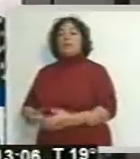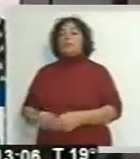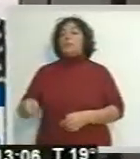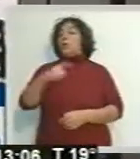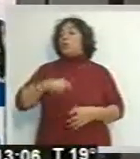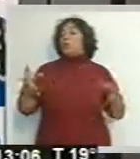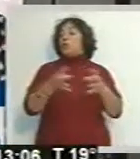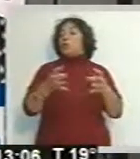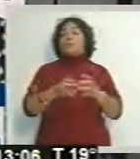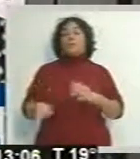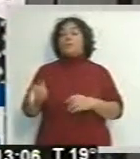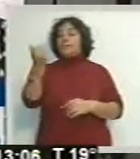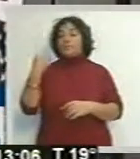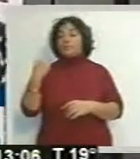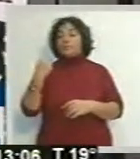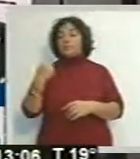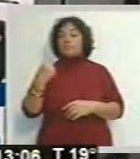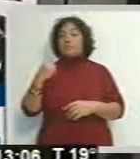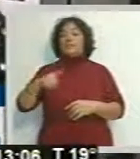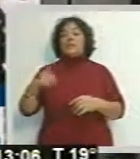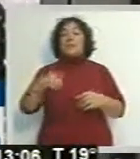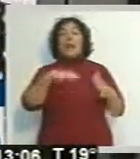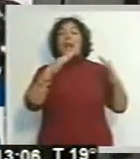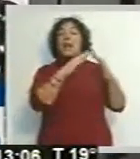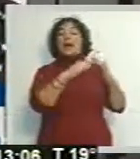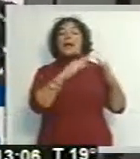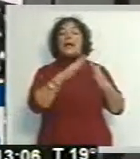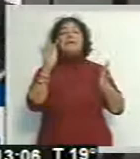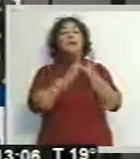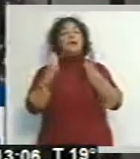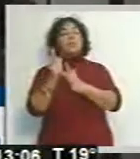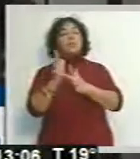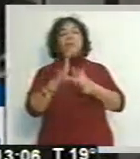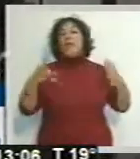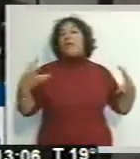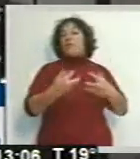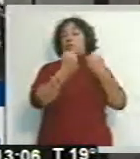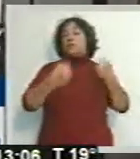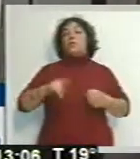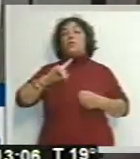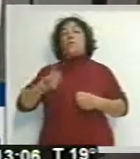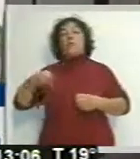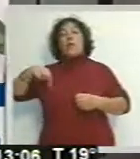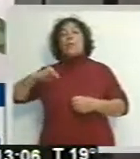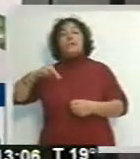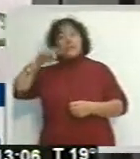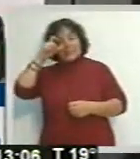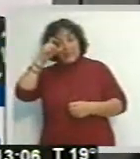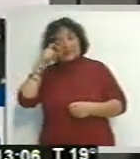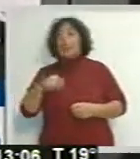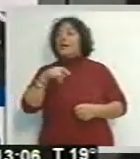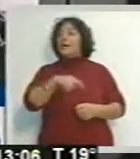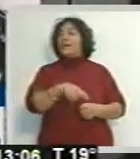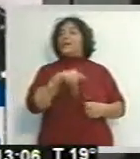equipo está desde ayer en el Hogar Divino Niño. La Fundación FAMNA es la fundación que está a cargo